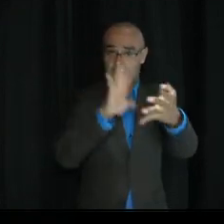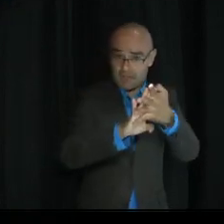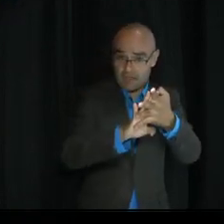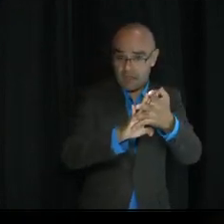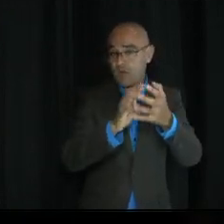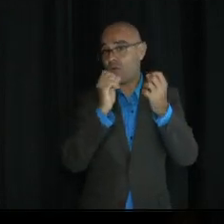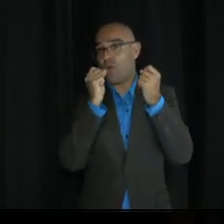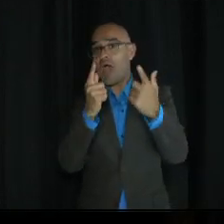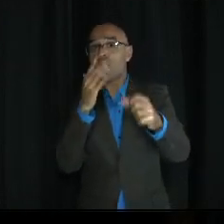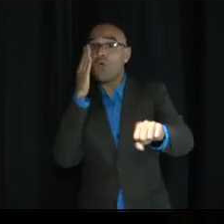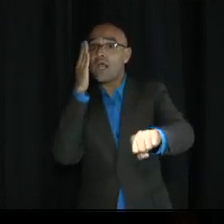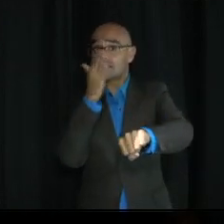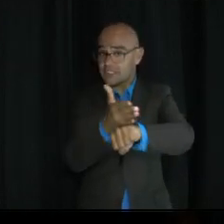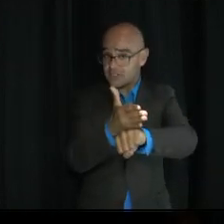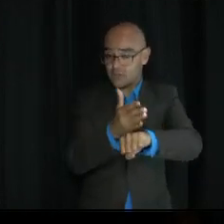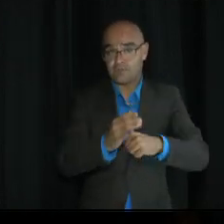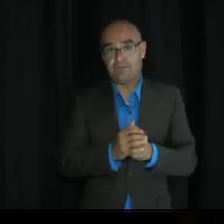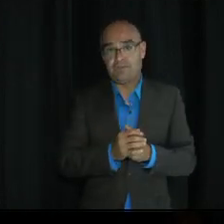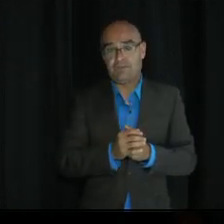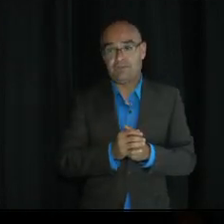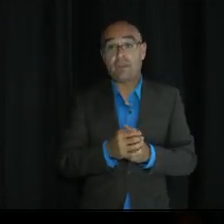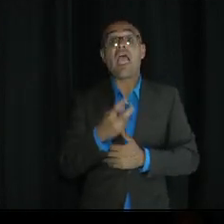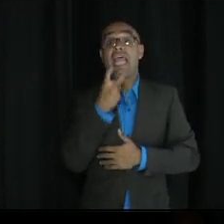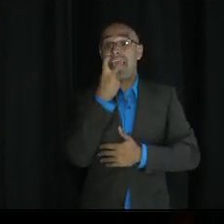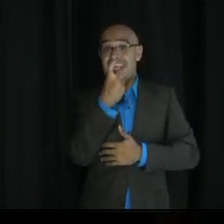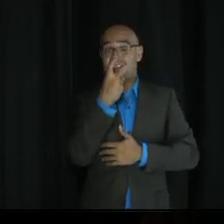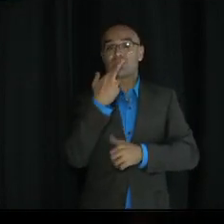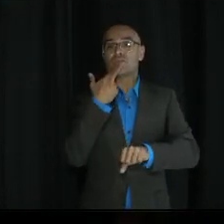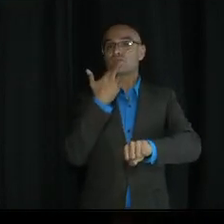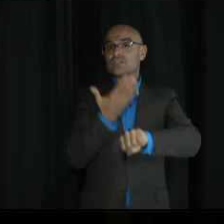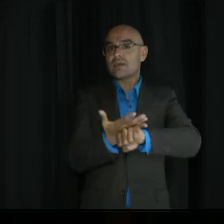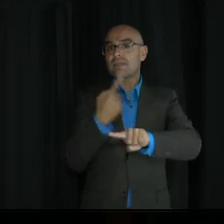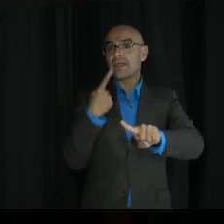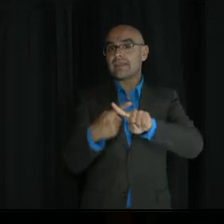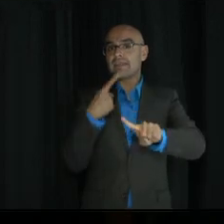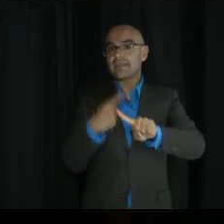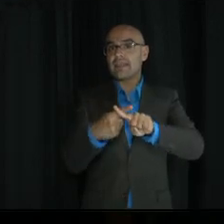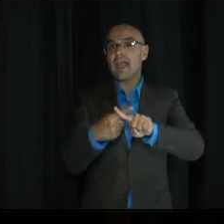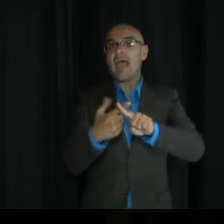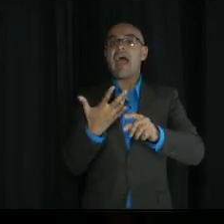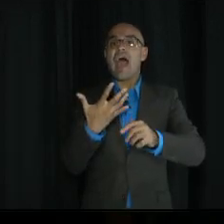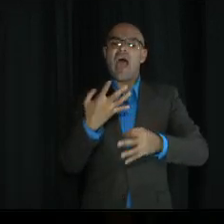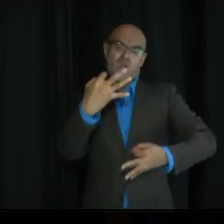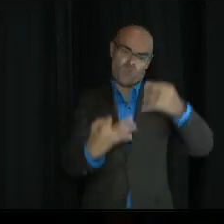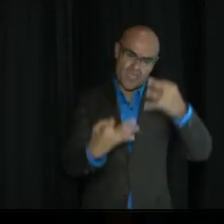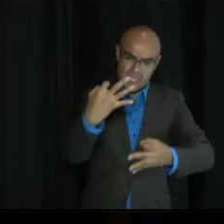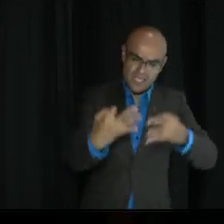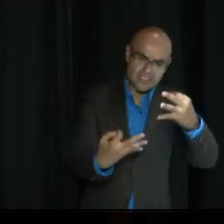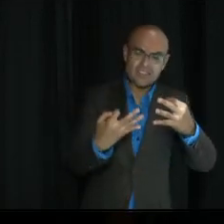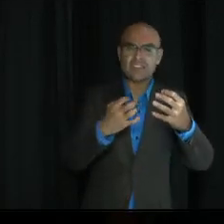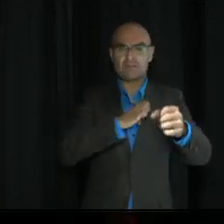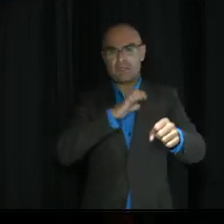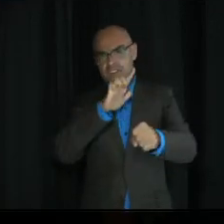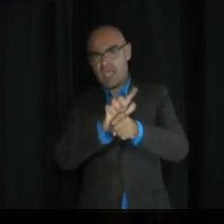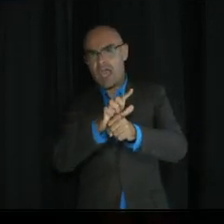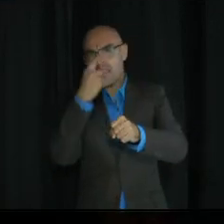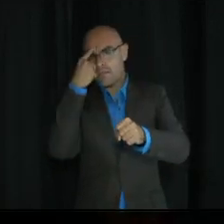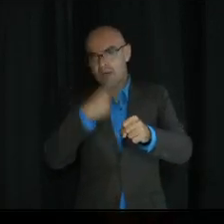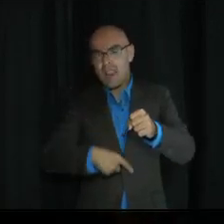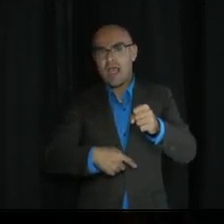sea castigable. Esto pues lógicamente le corresponde a la autoridad jurisdiccional, a un juez especializado en materia